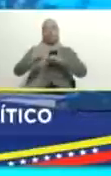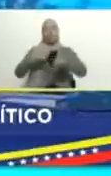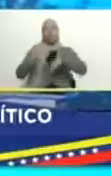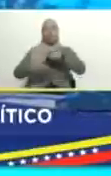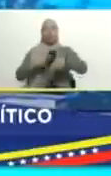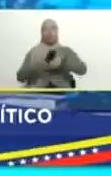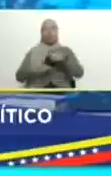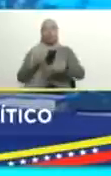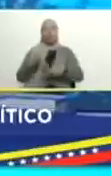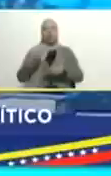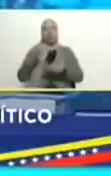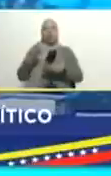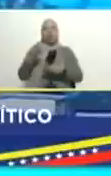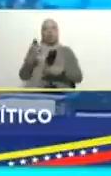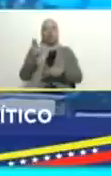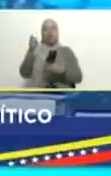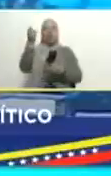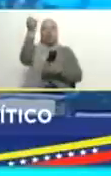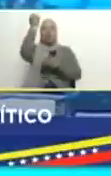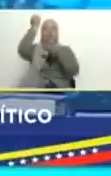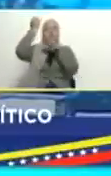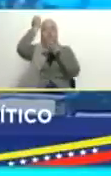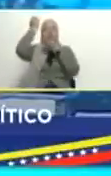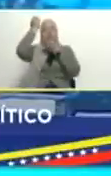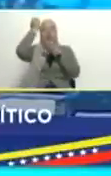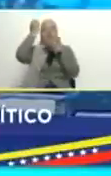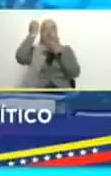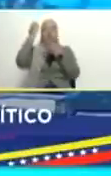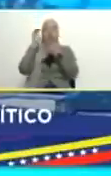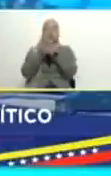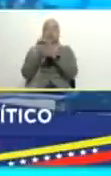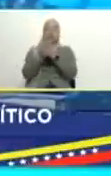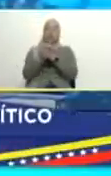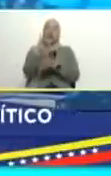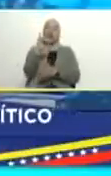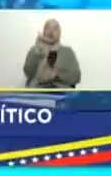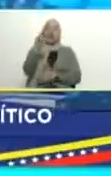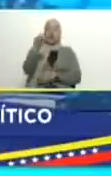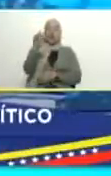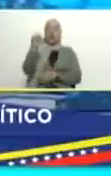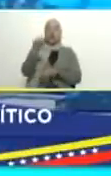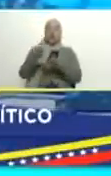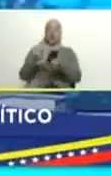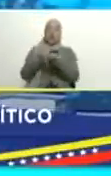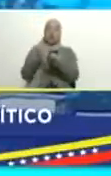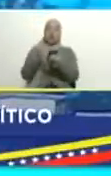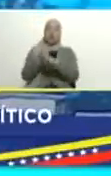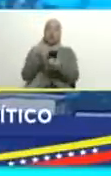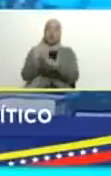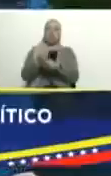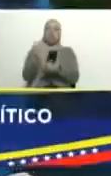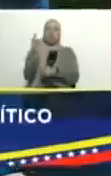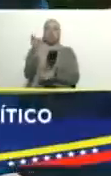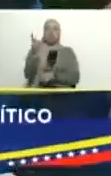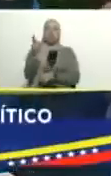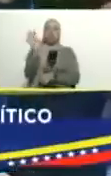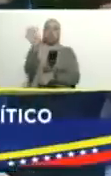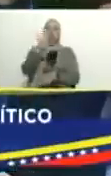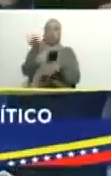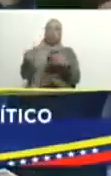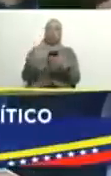revolucionario Tupamaro, a la compañera Ilenia Medina, secretaria general del partido Patria